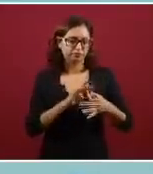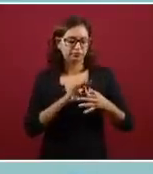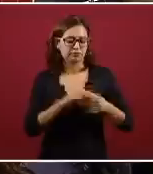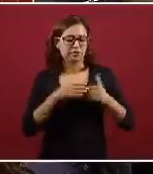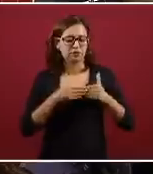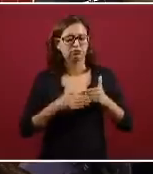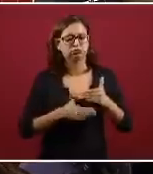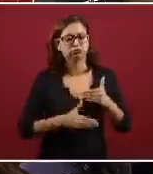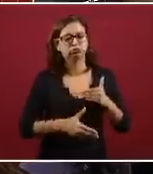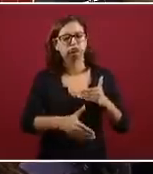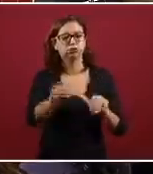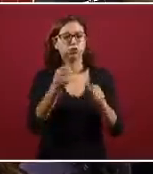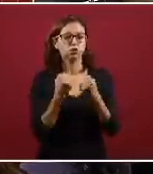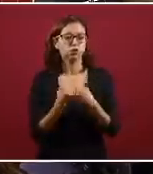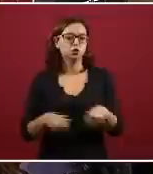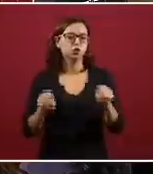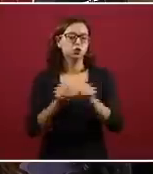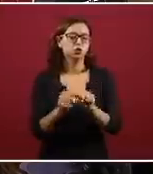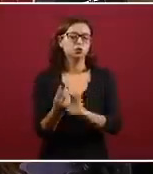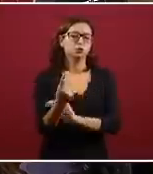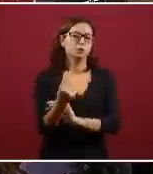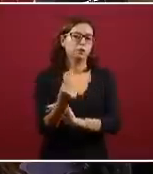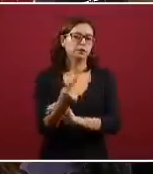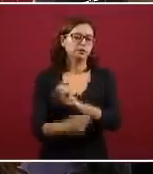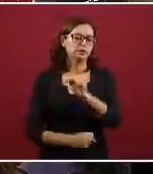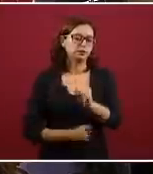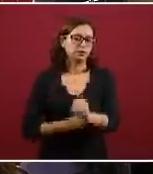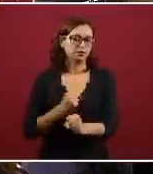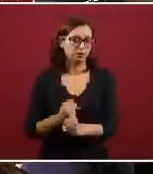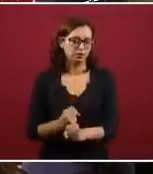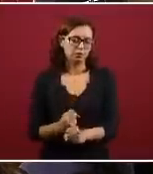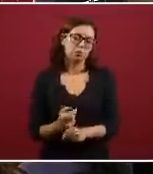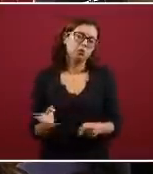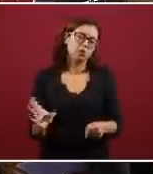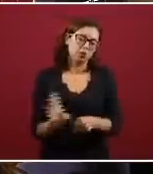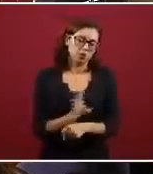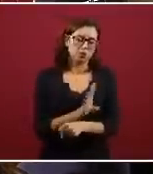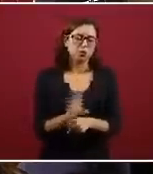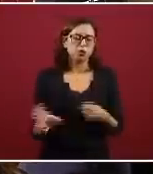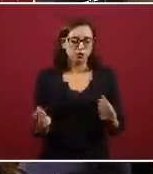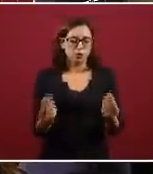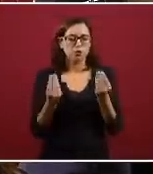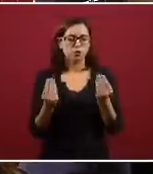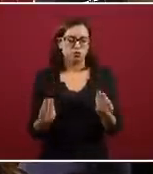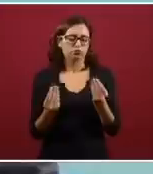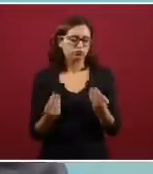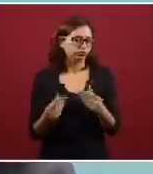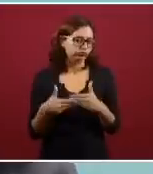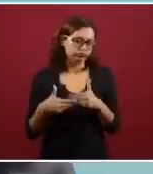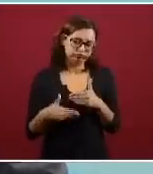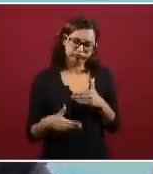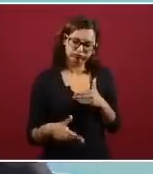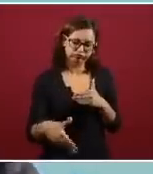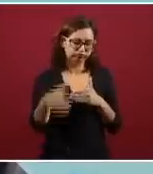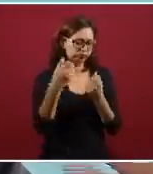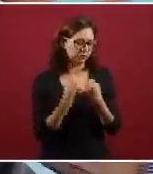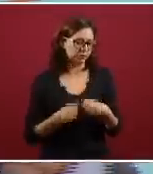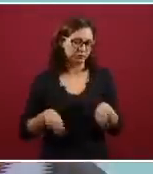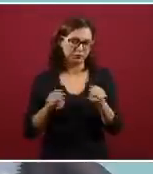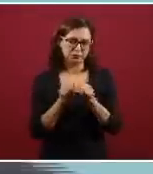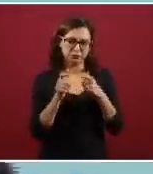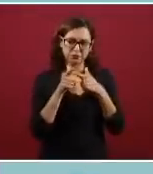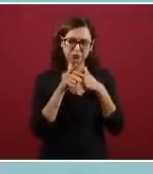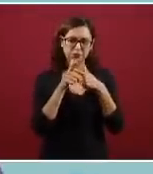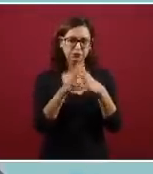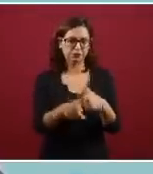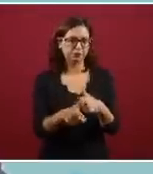25 años, lo cual tiene un gran beneficio porque vamos a ser socios en este sistema. Nos van a traer